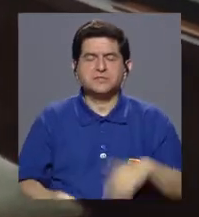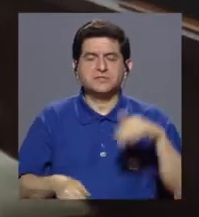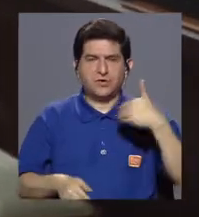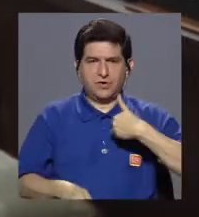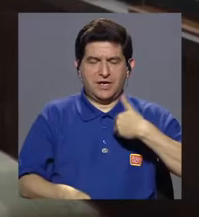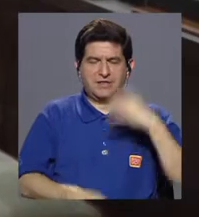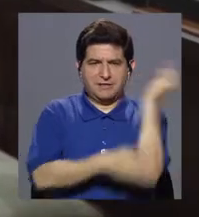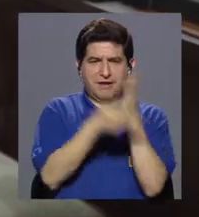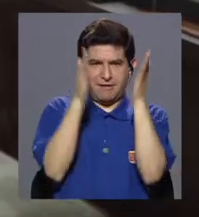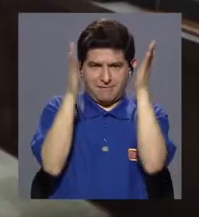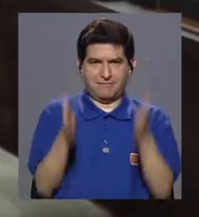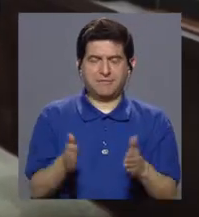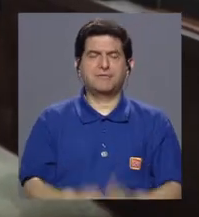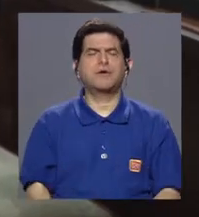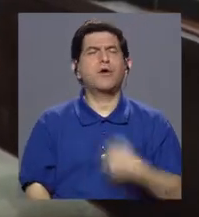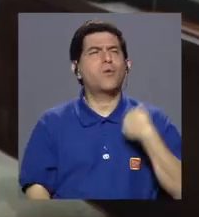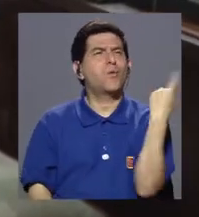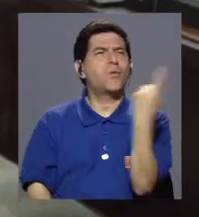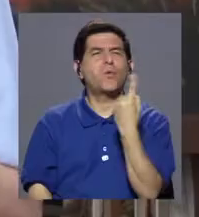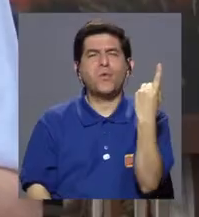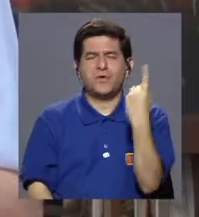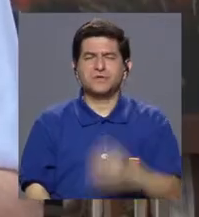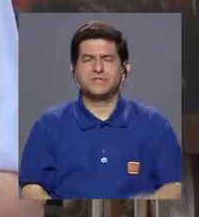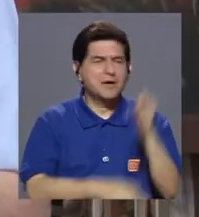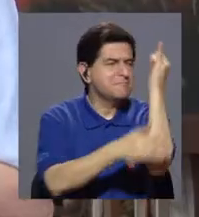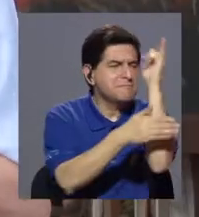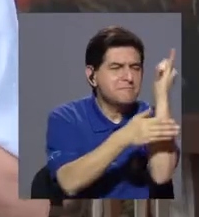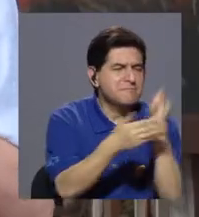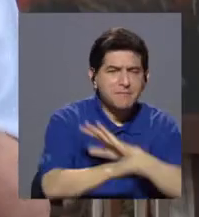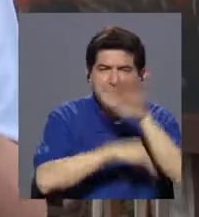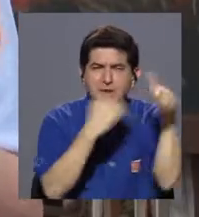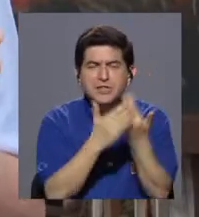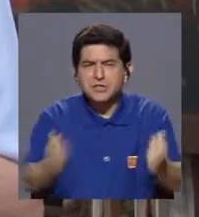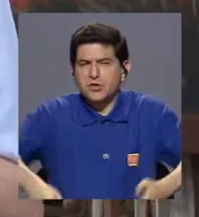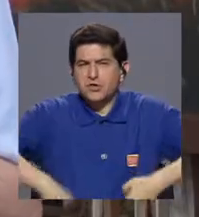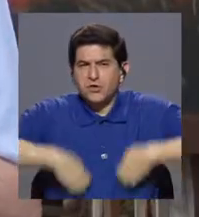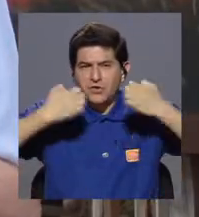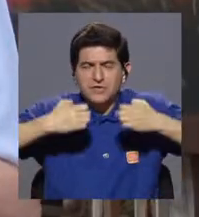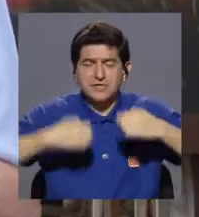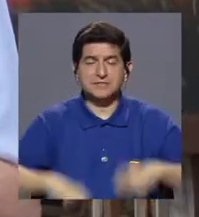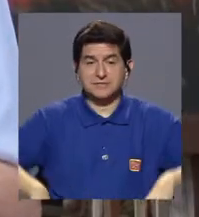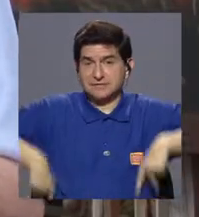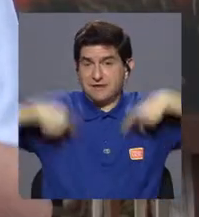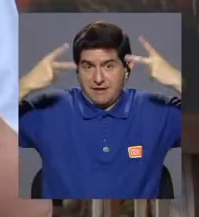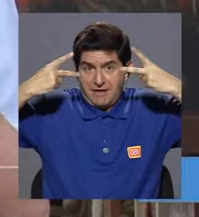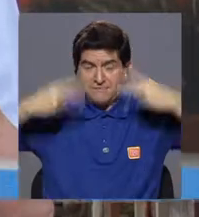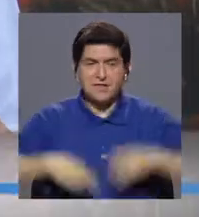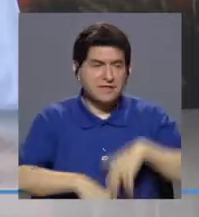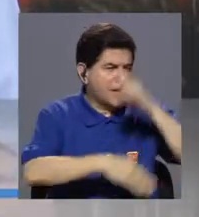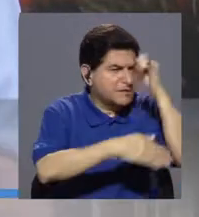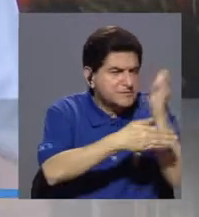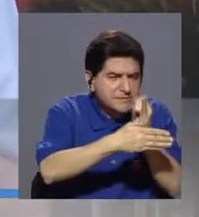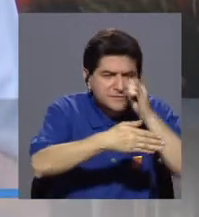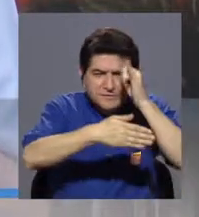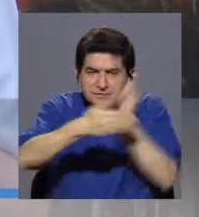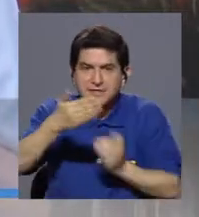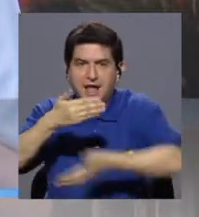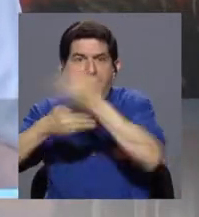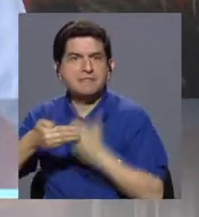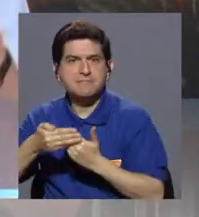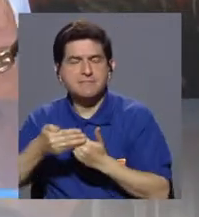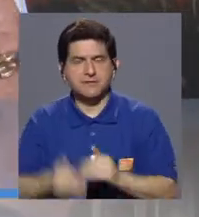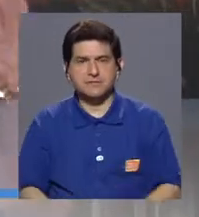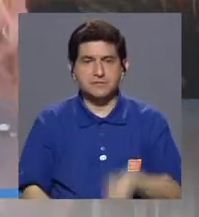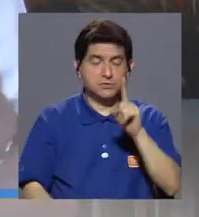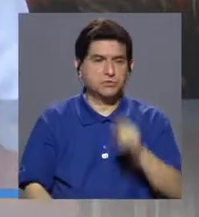los artistas. Uno siempre está diseñando, todo lo que existe en esta vida está diseñado antes.